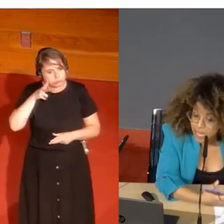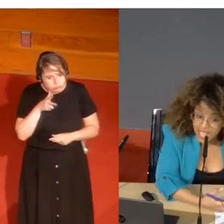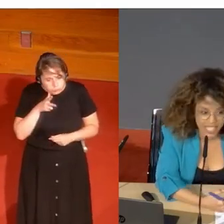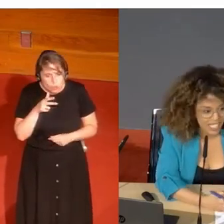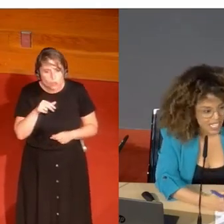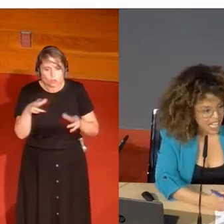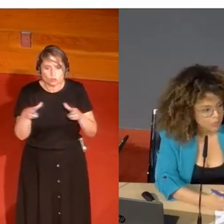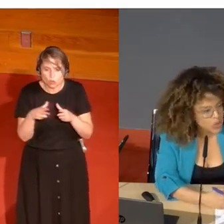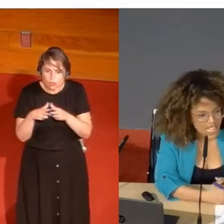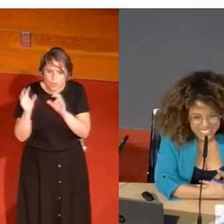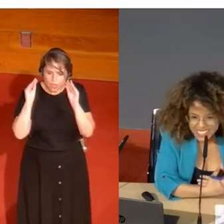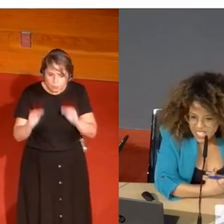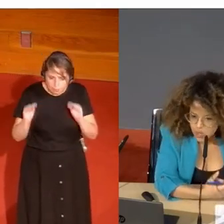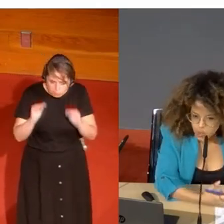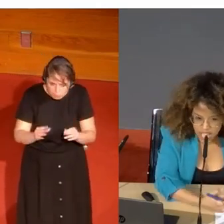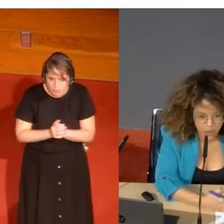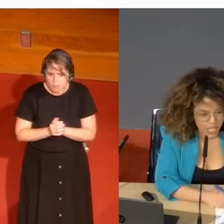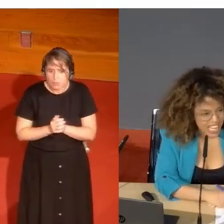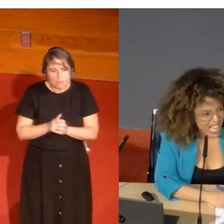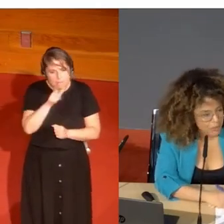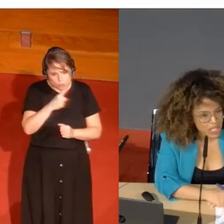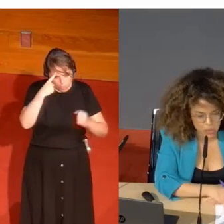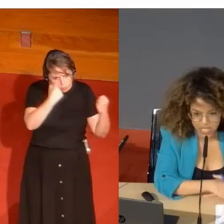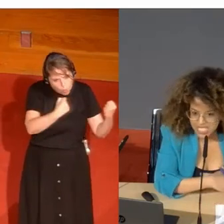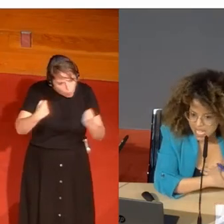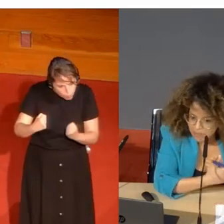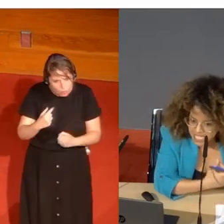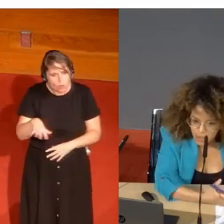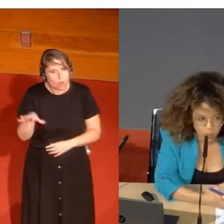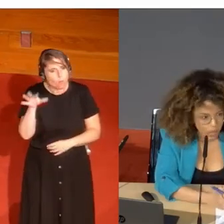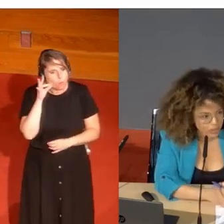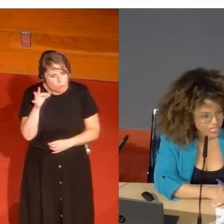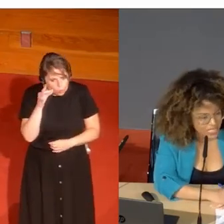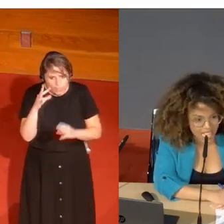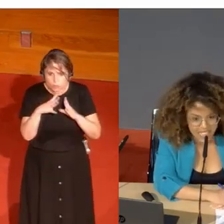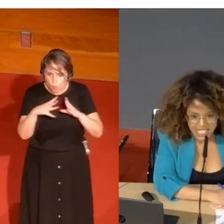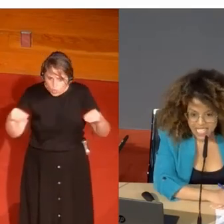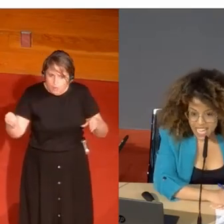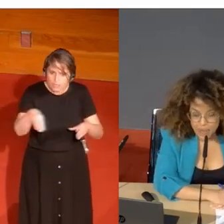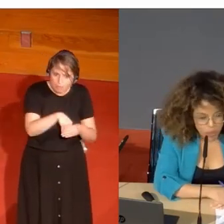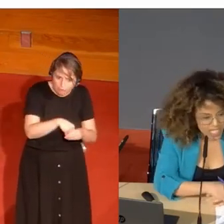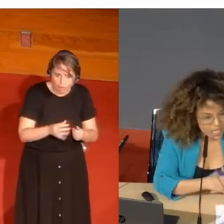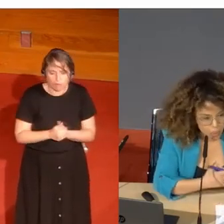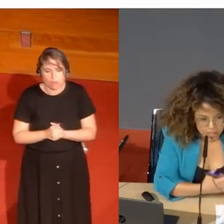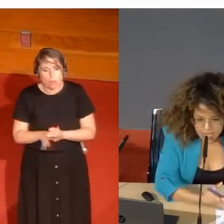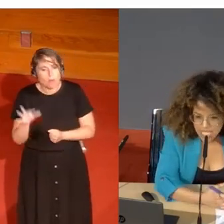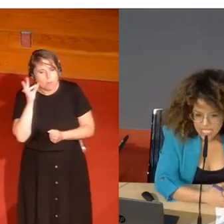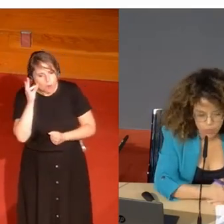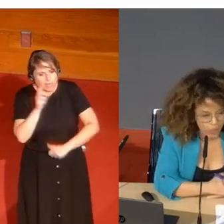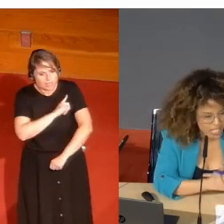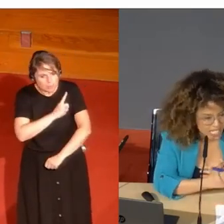sociedad preparada hay mucha gente que ha estudiado hay muchas mujeres que han pasado por la universidad hay mujeres